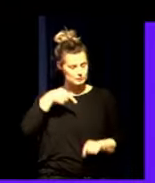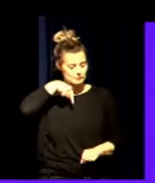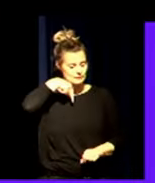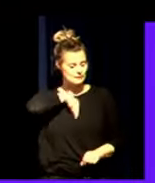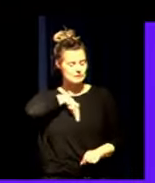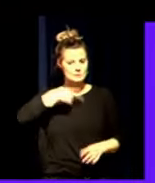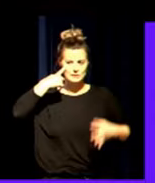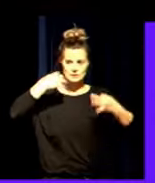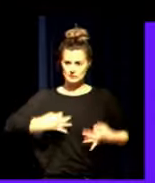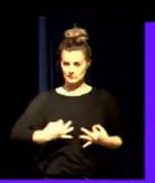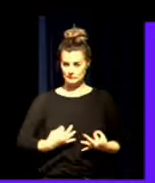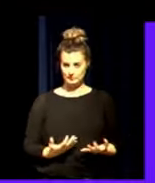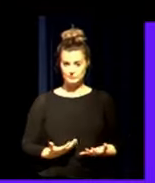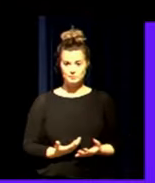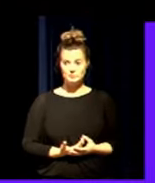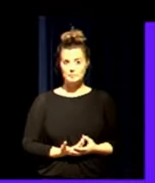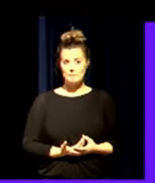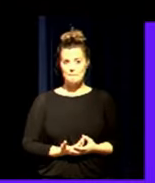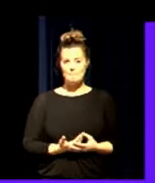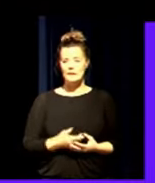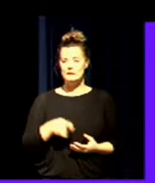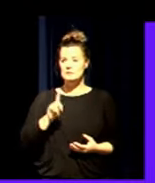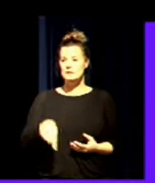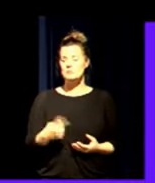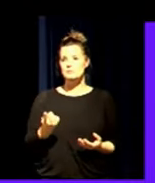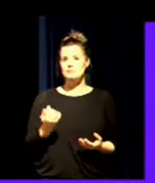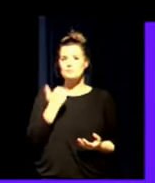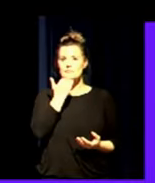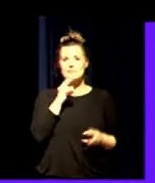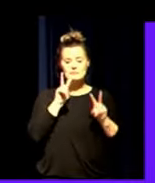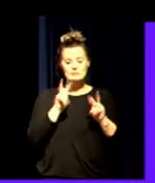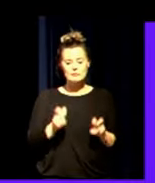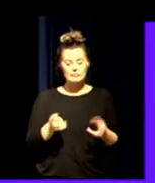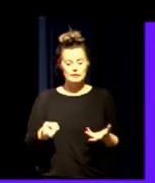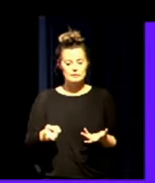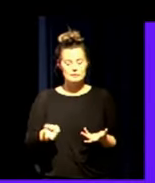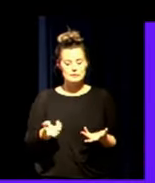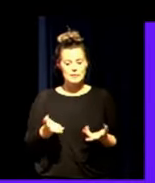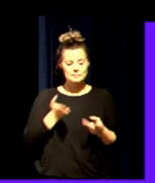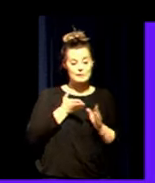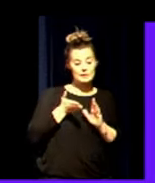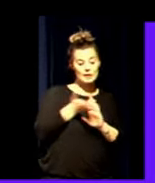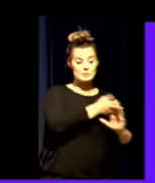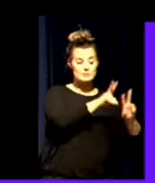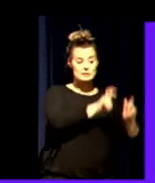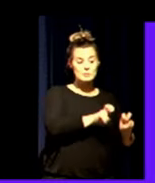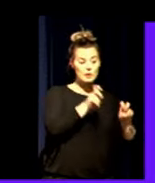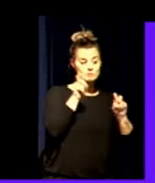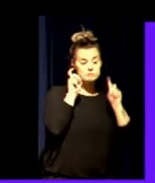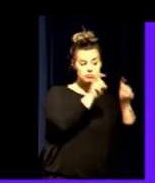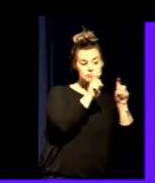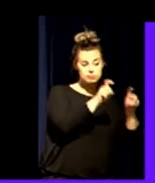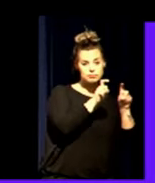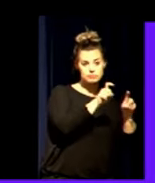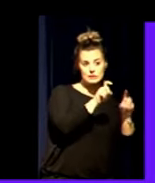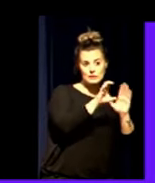seguras, ¿eh? Y de forma competencial, al mismo tiempo que lo académico, porque forma parte de la formación integral